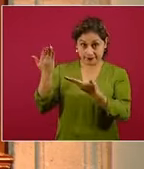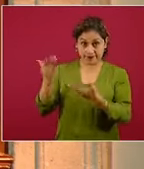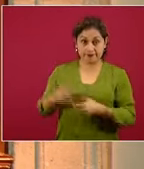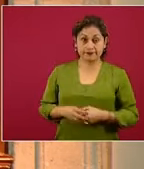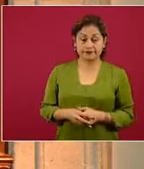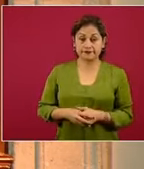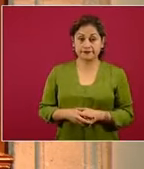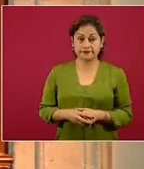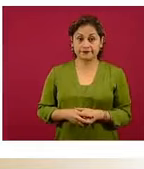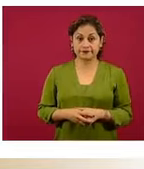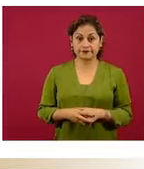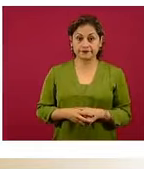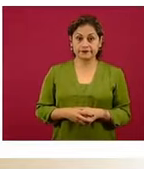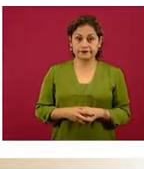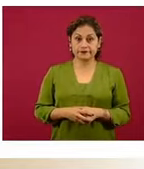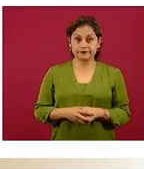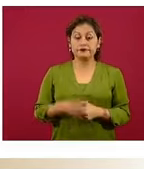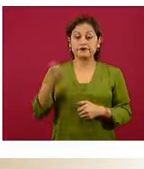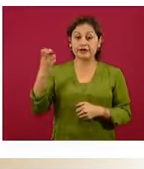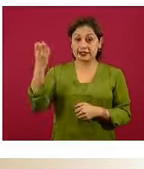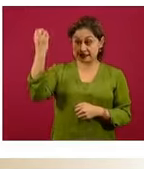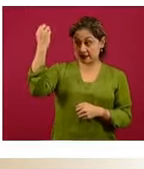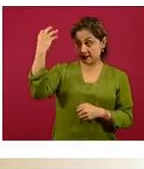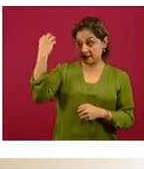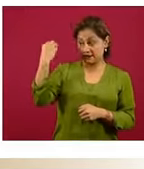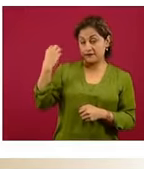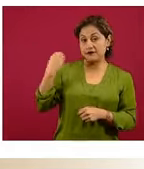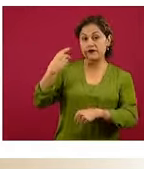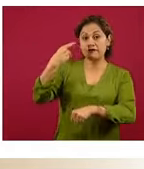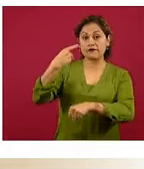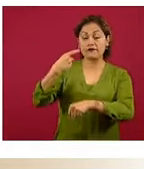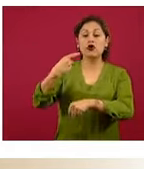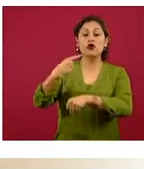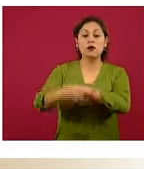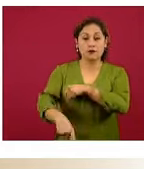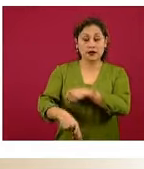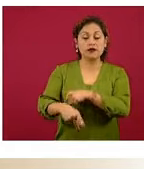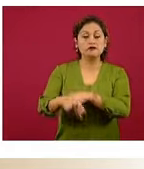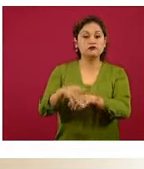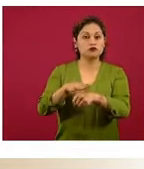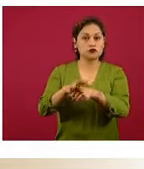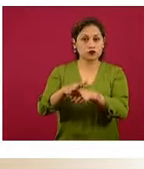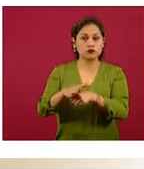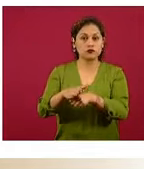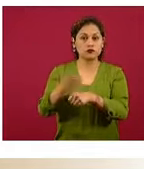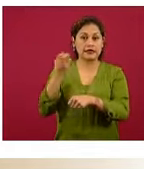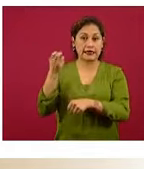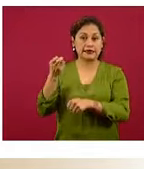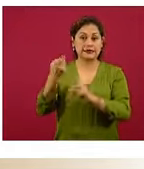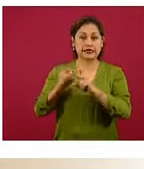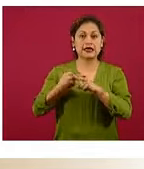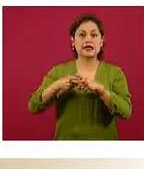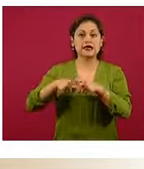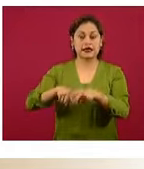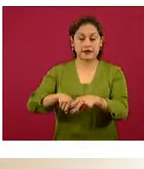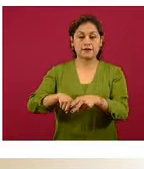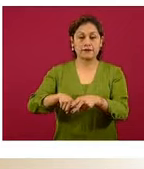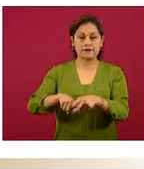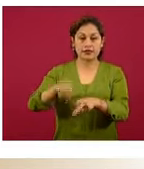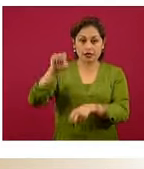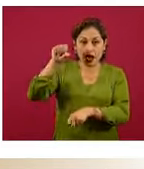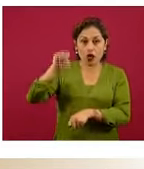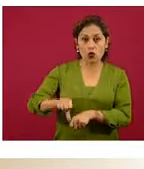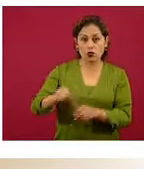precisamente a observar este semáforo de riesgo epidémico, el cual entra en vigencia precisamente a partir del día de